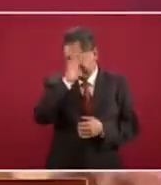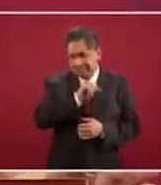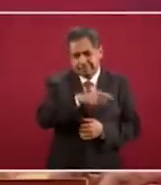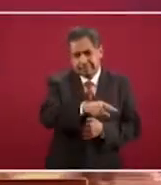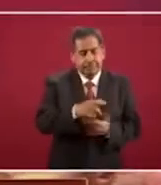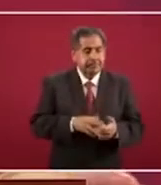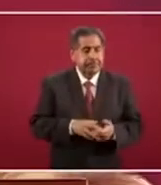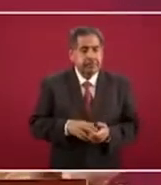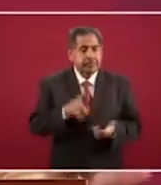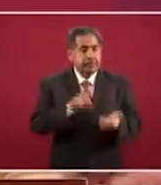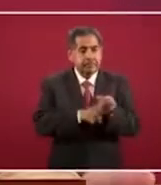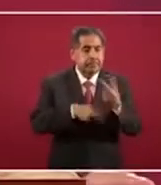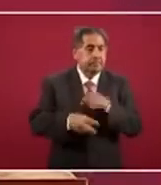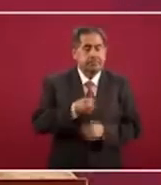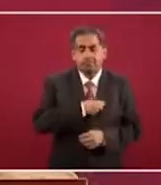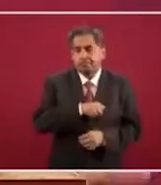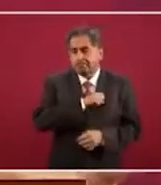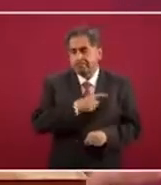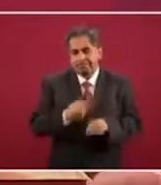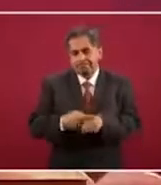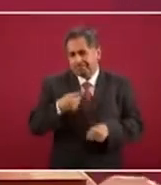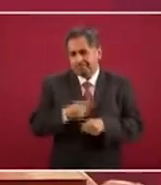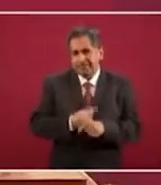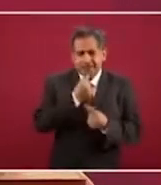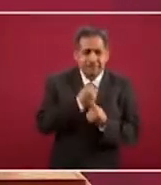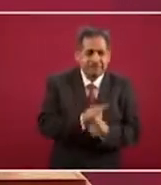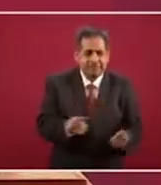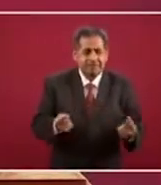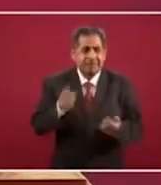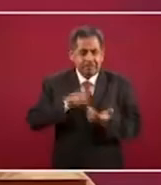que se desencadenan aquí son terribles. Niños con